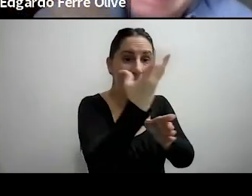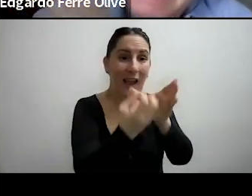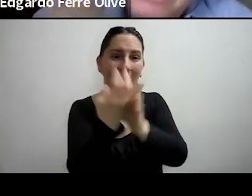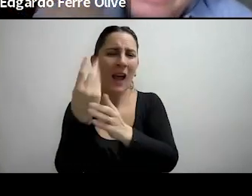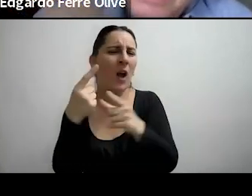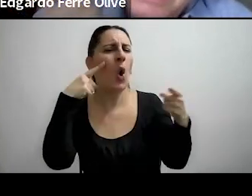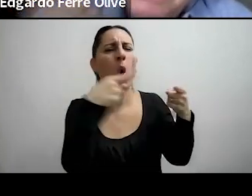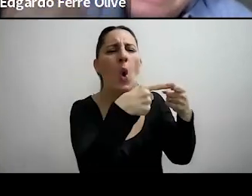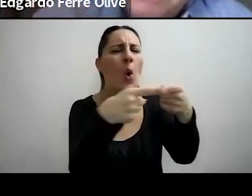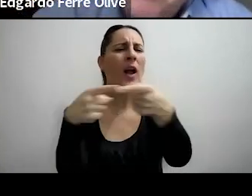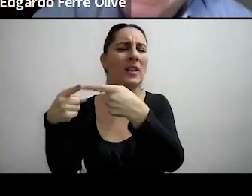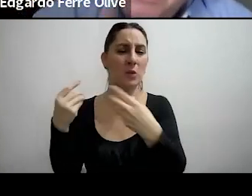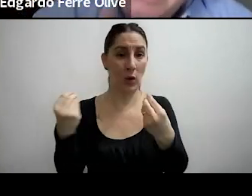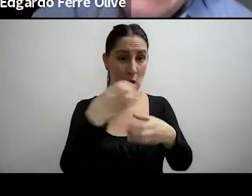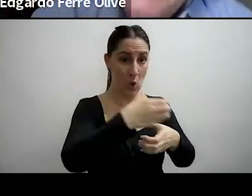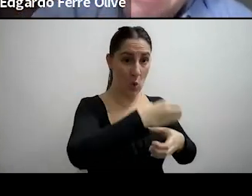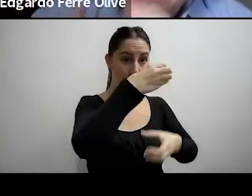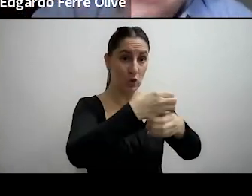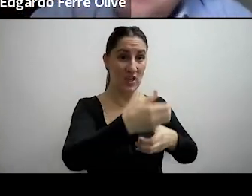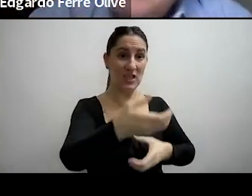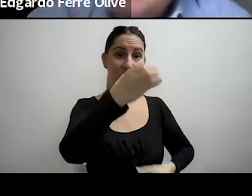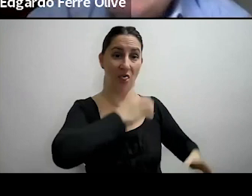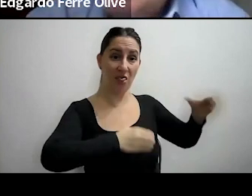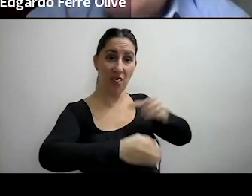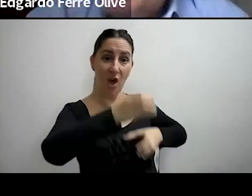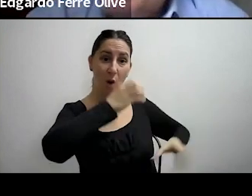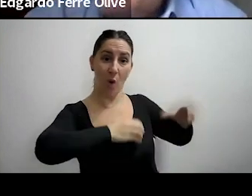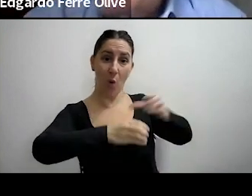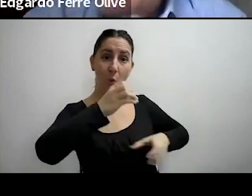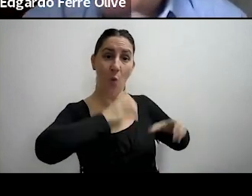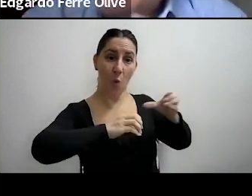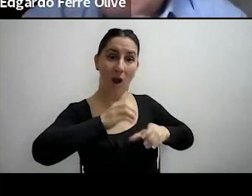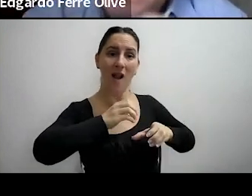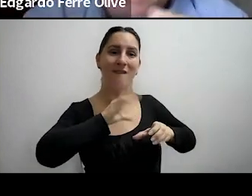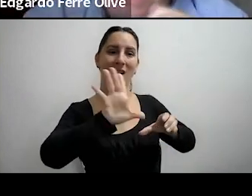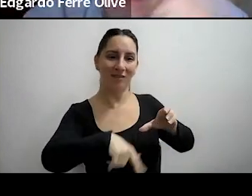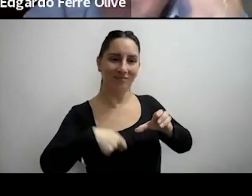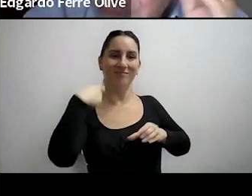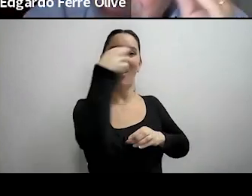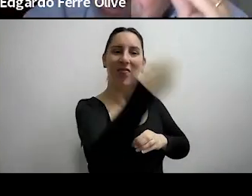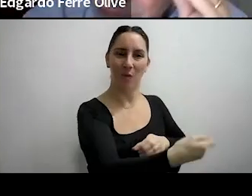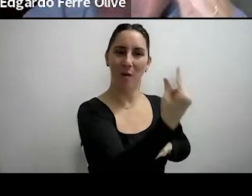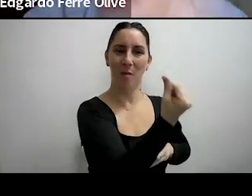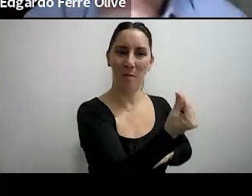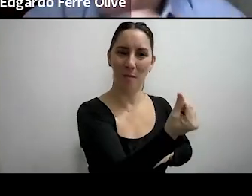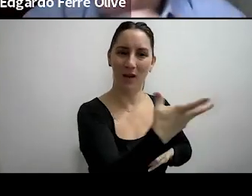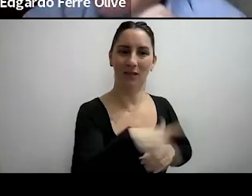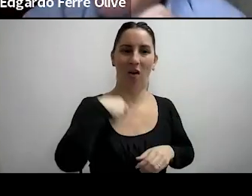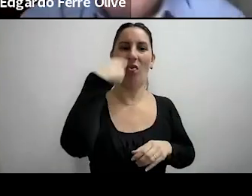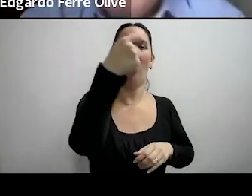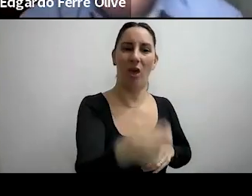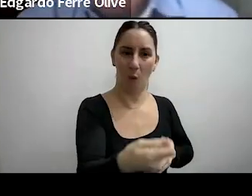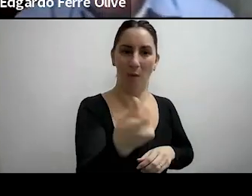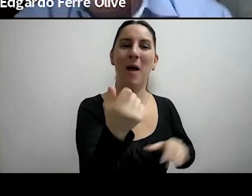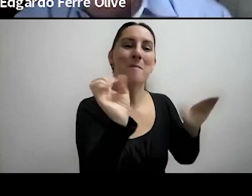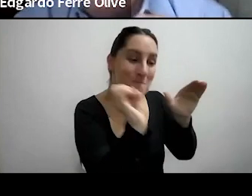que las botellas que se vayan devolviendo se reintegre, exista un reembolso de ese importe que ha sido depositado.